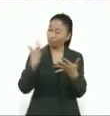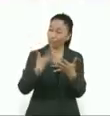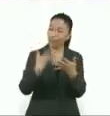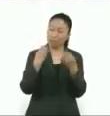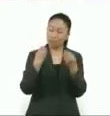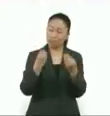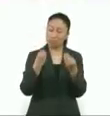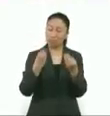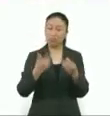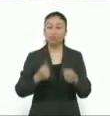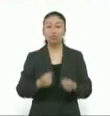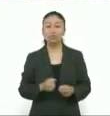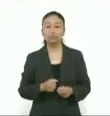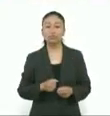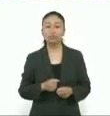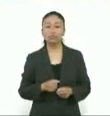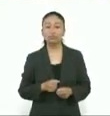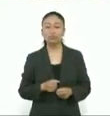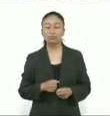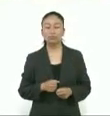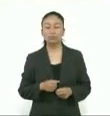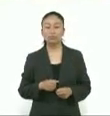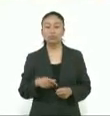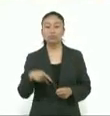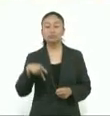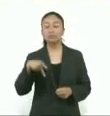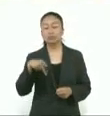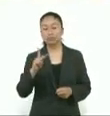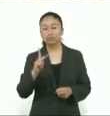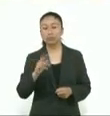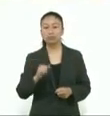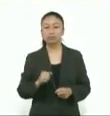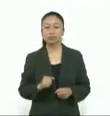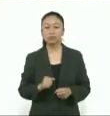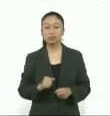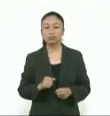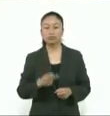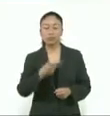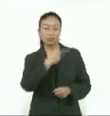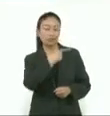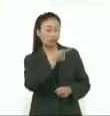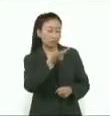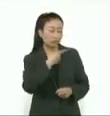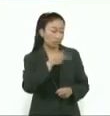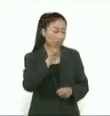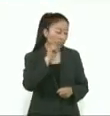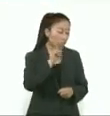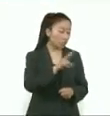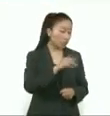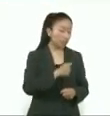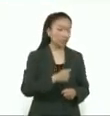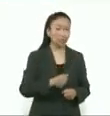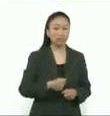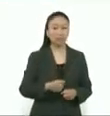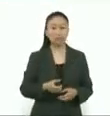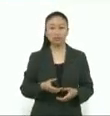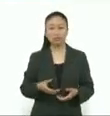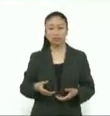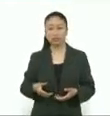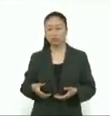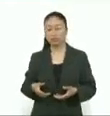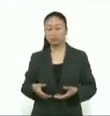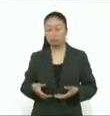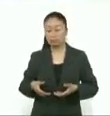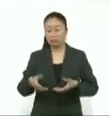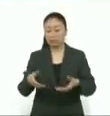pero al mismo tiempo que encontrábamos la miseria, en el otro lado de la calle estaban los